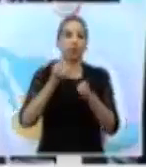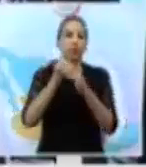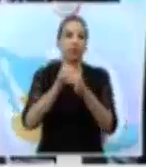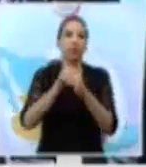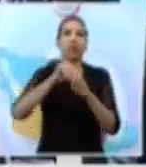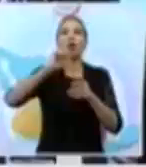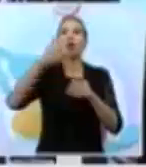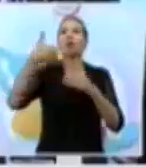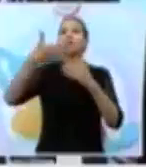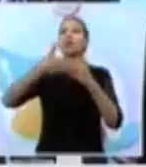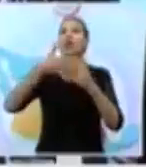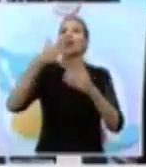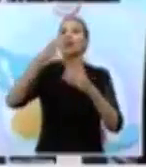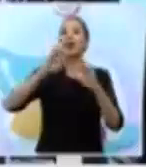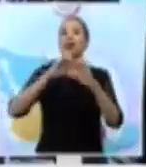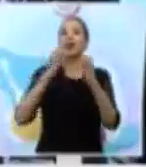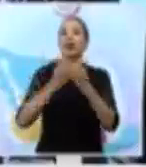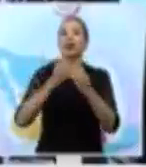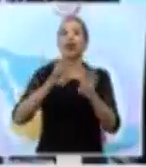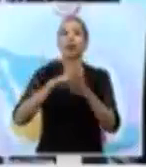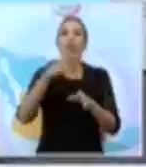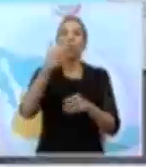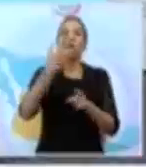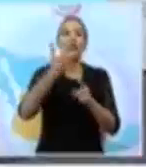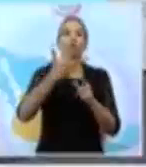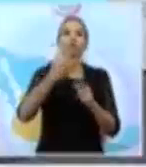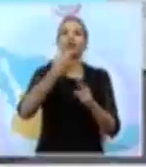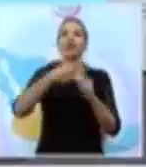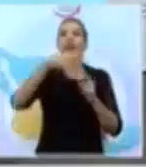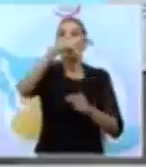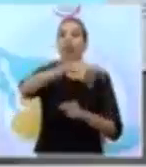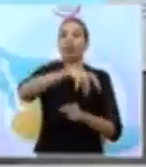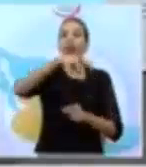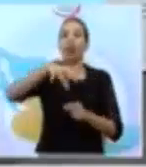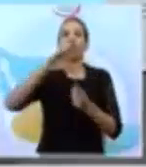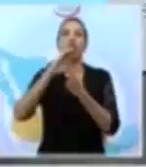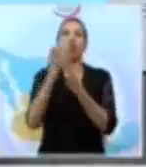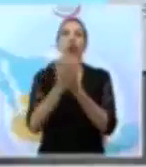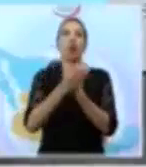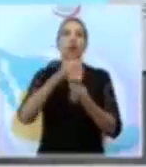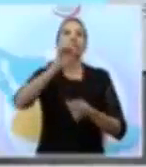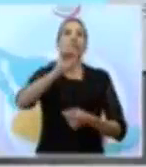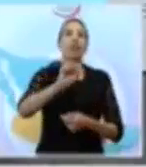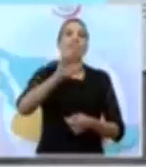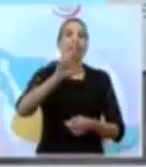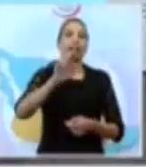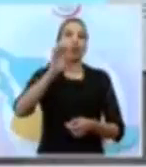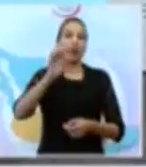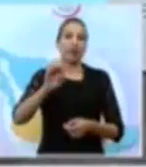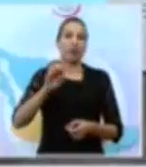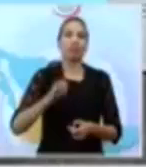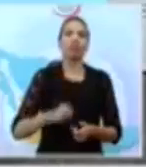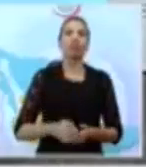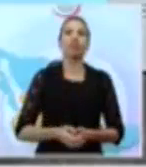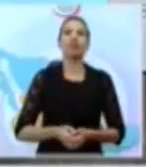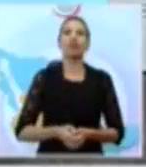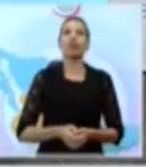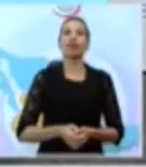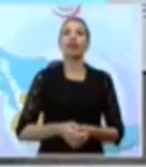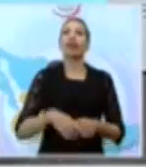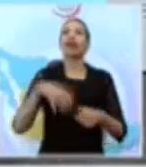otro evento desde las 8 comisiones de Relaciones Exteriores, que